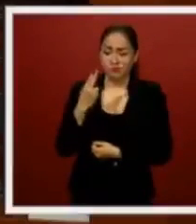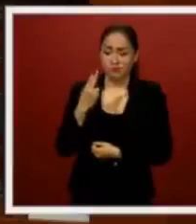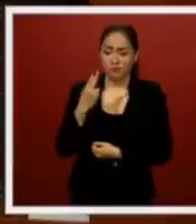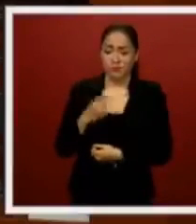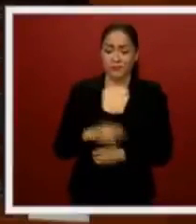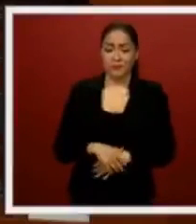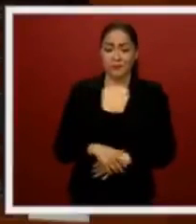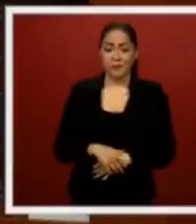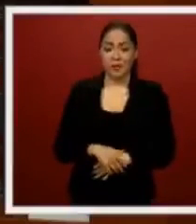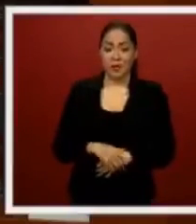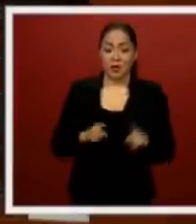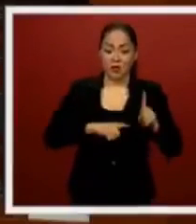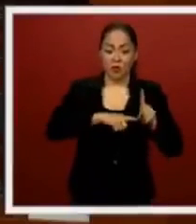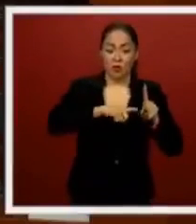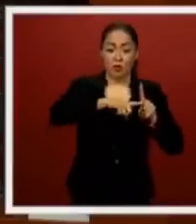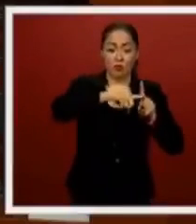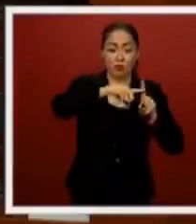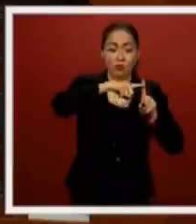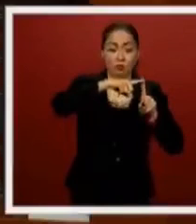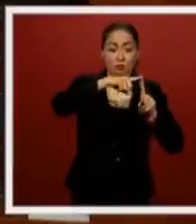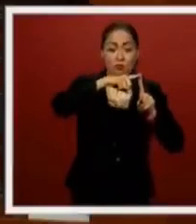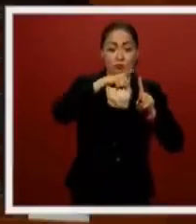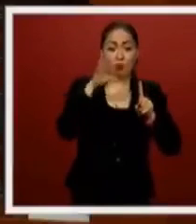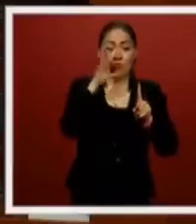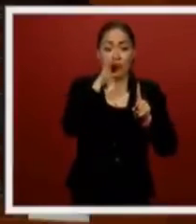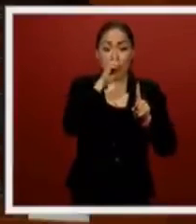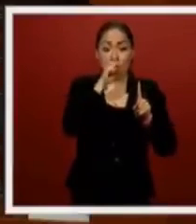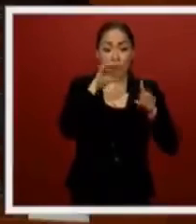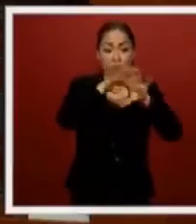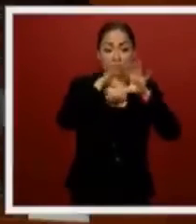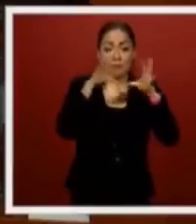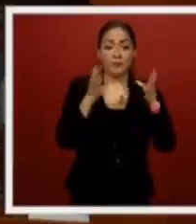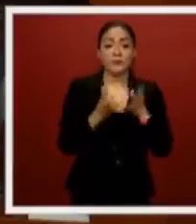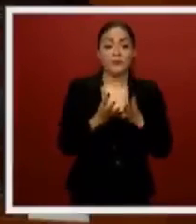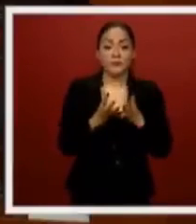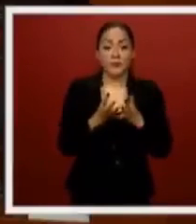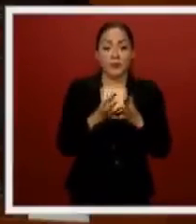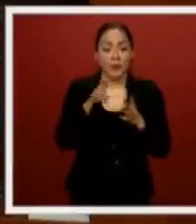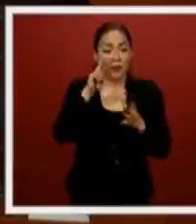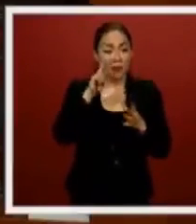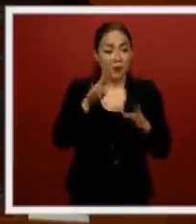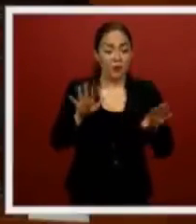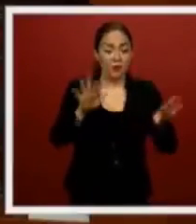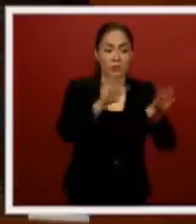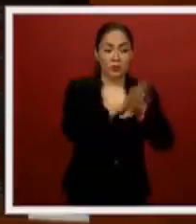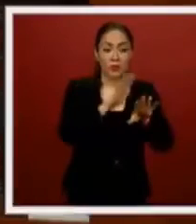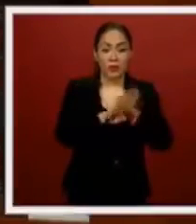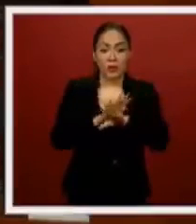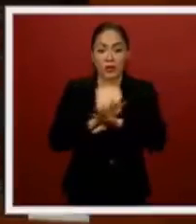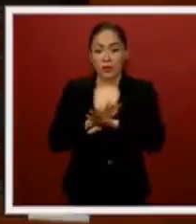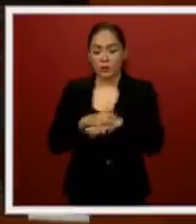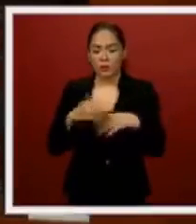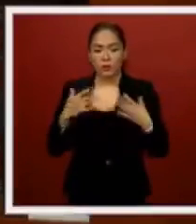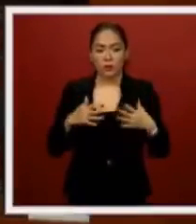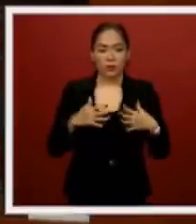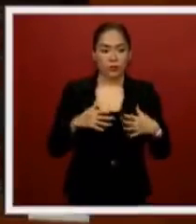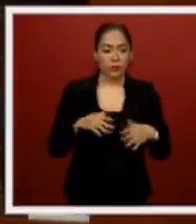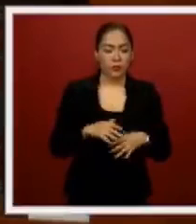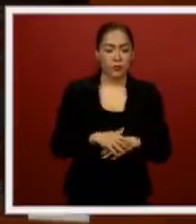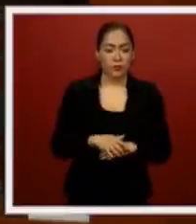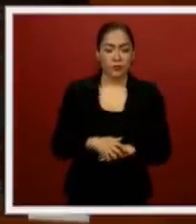que es el calentamiento global y que ha propiciado el cambio climático. Así es. Y cuando cambia el